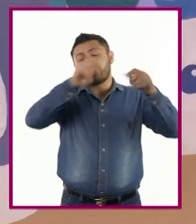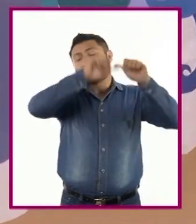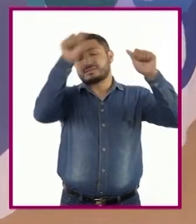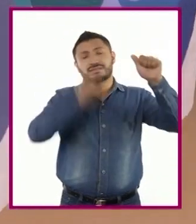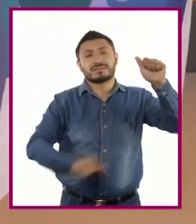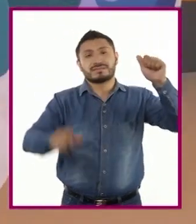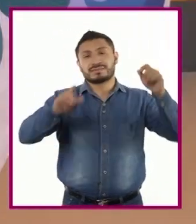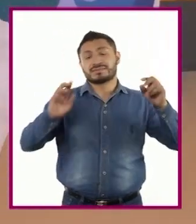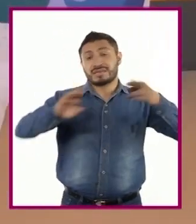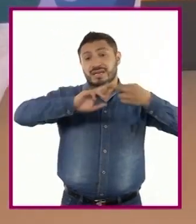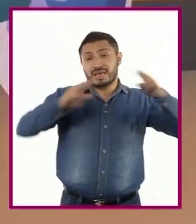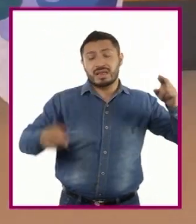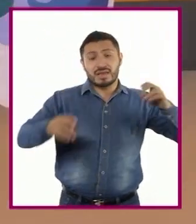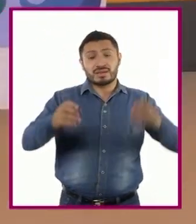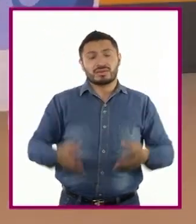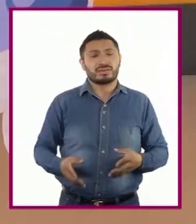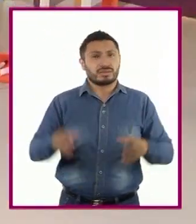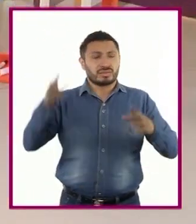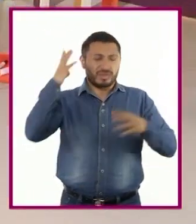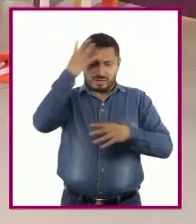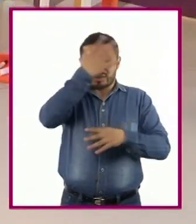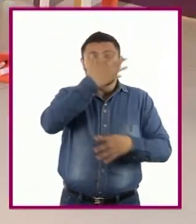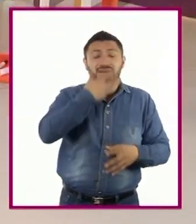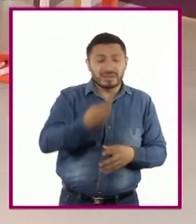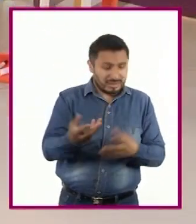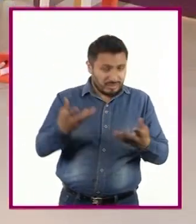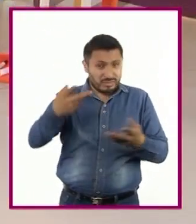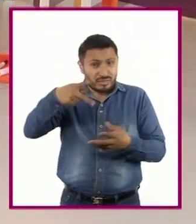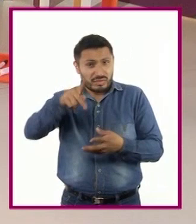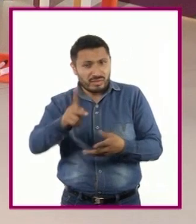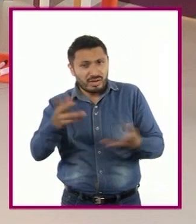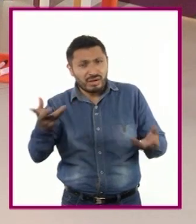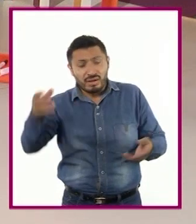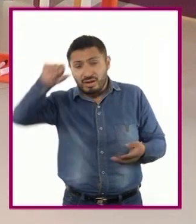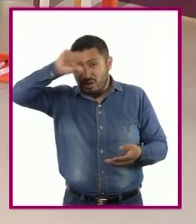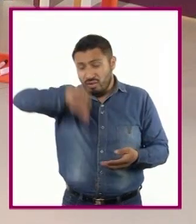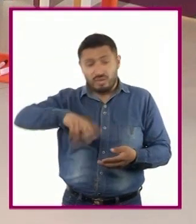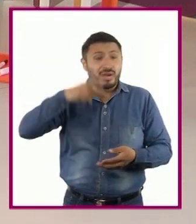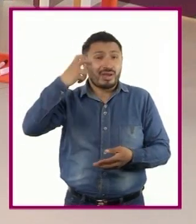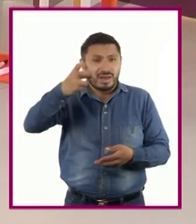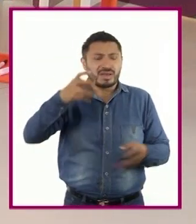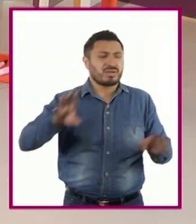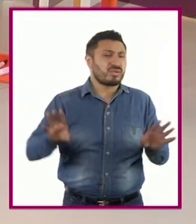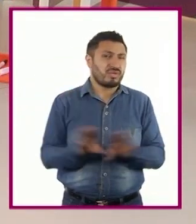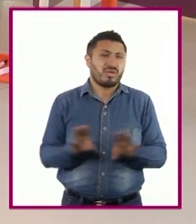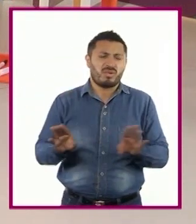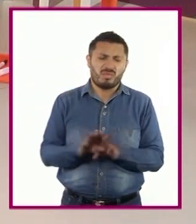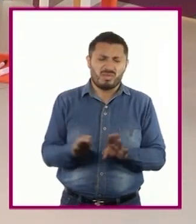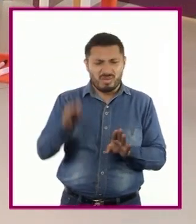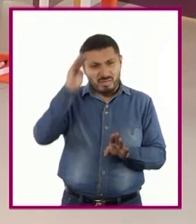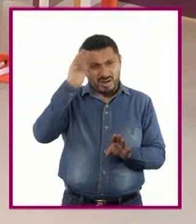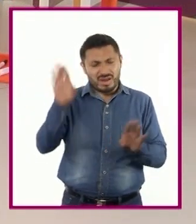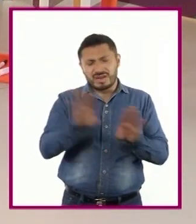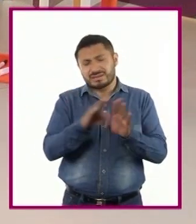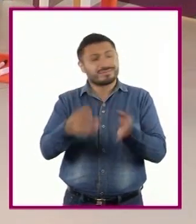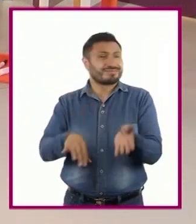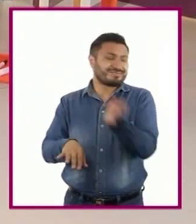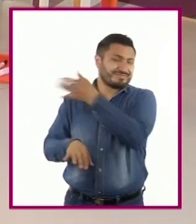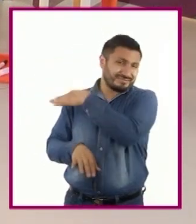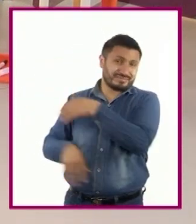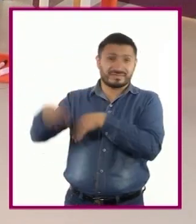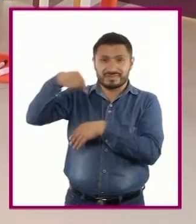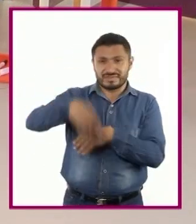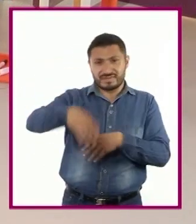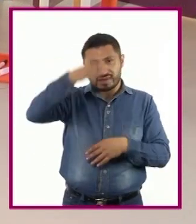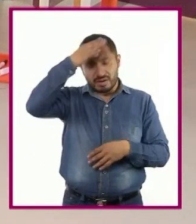que nos relacionaba con lo sublime, con lo bello. Pero hoy eso ya podríamos pensar que está rebasado. Aquí en